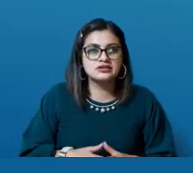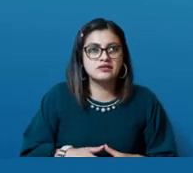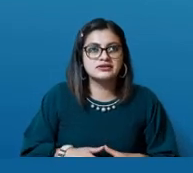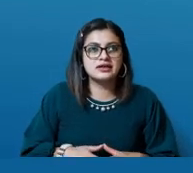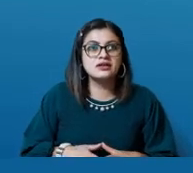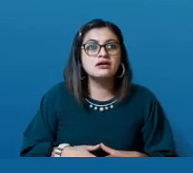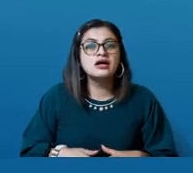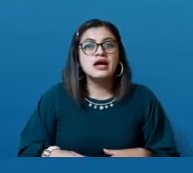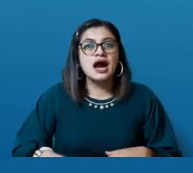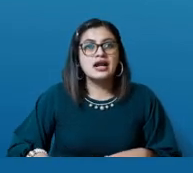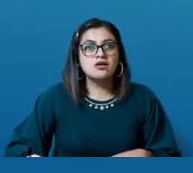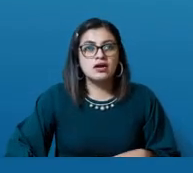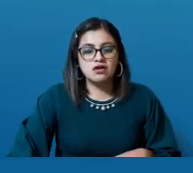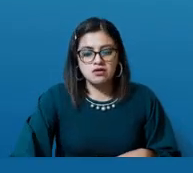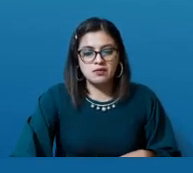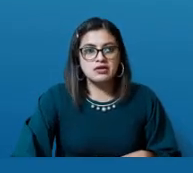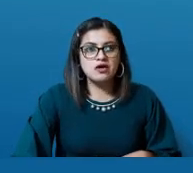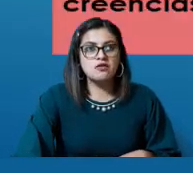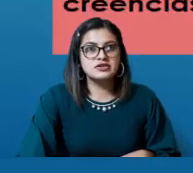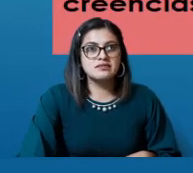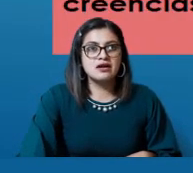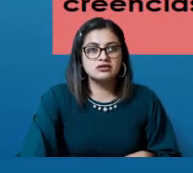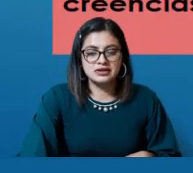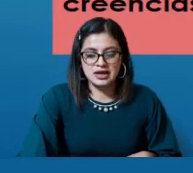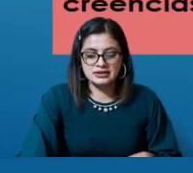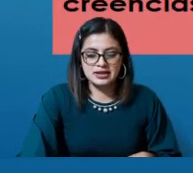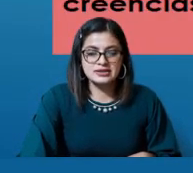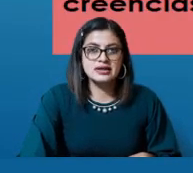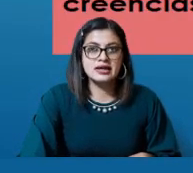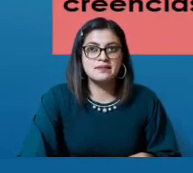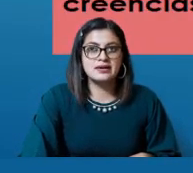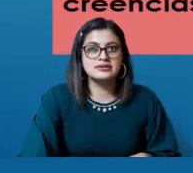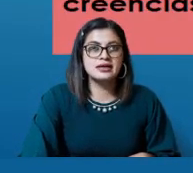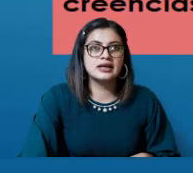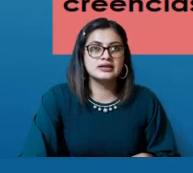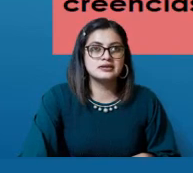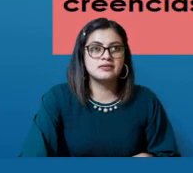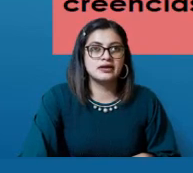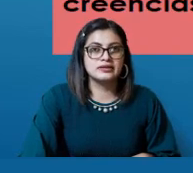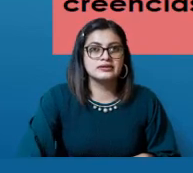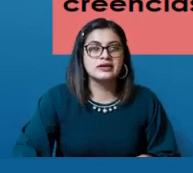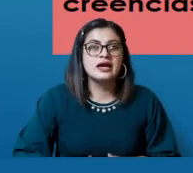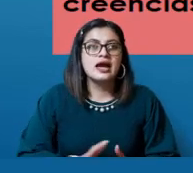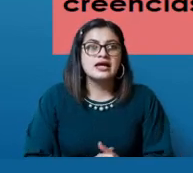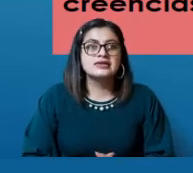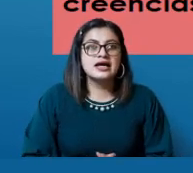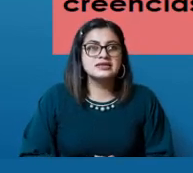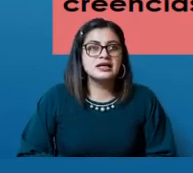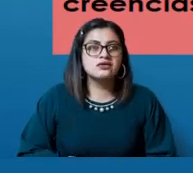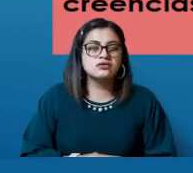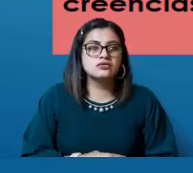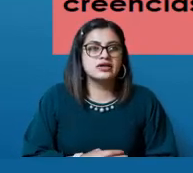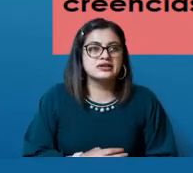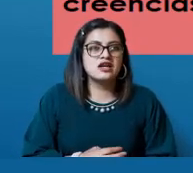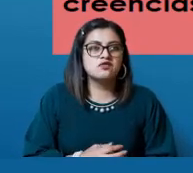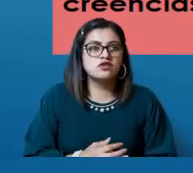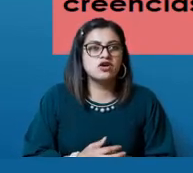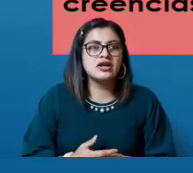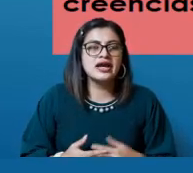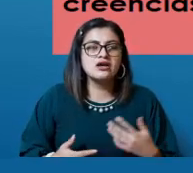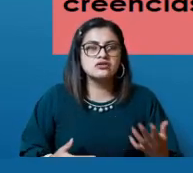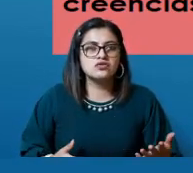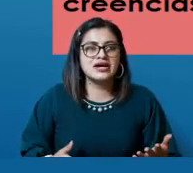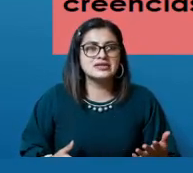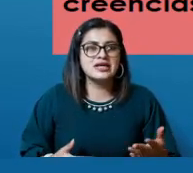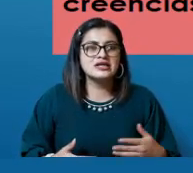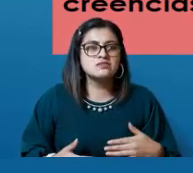cosas que han sobresalido, al igual como podemos observar los trajes de danza que aparecen en las imágenes. Danza en Honduras. El